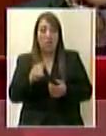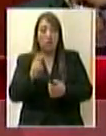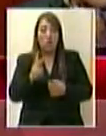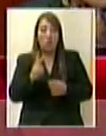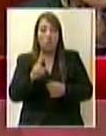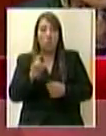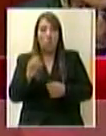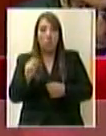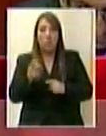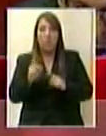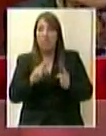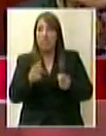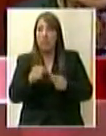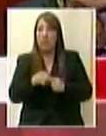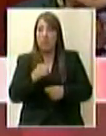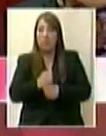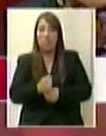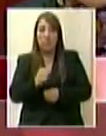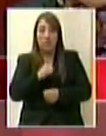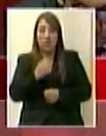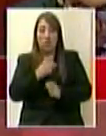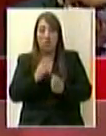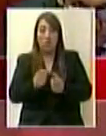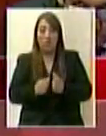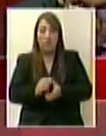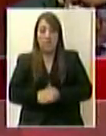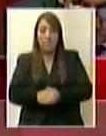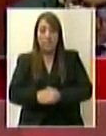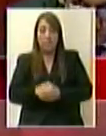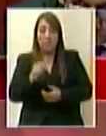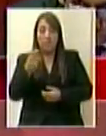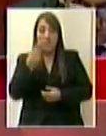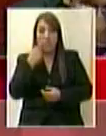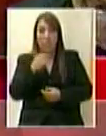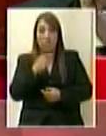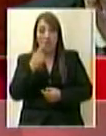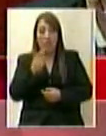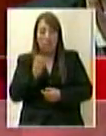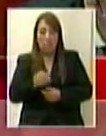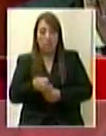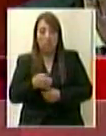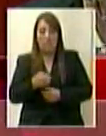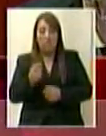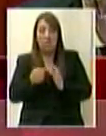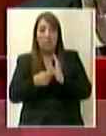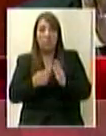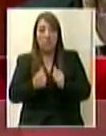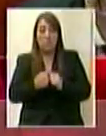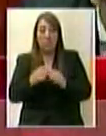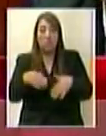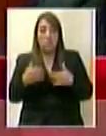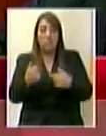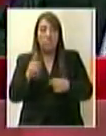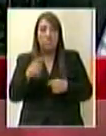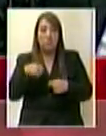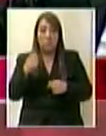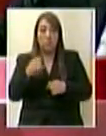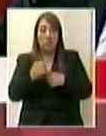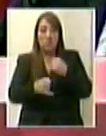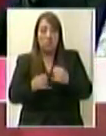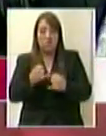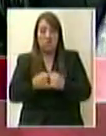dos cursos alternativos de acción señor congresista el primero de ellos efectivamente contempla la posibilidad de ir a una subasta